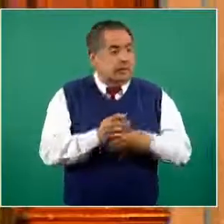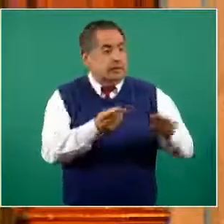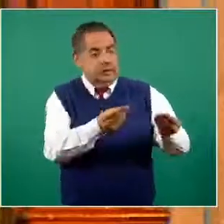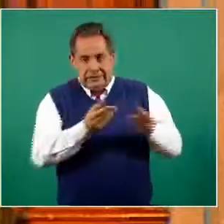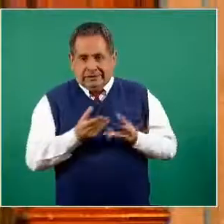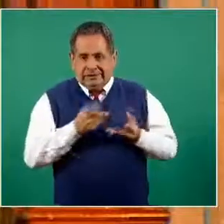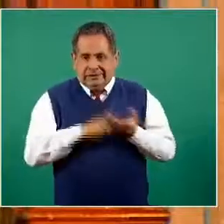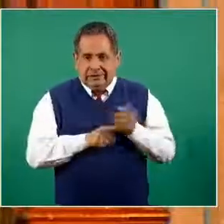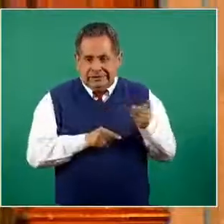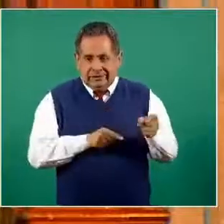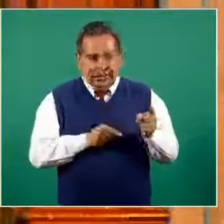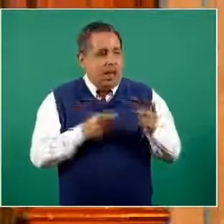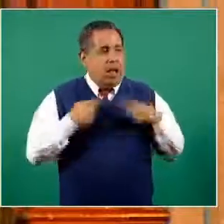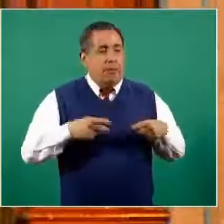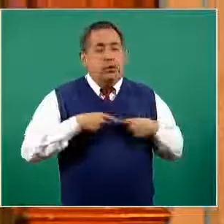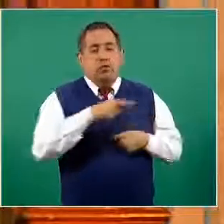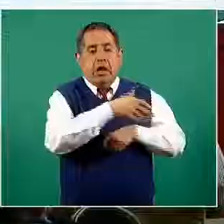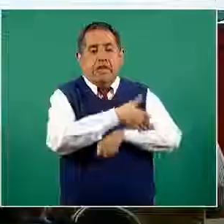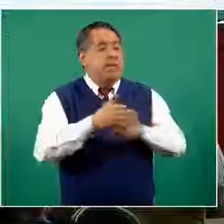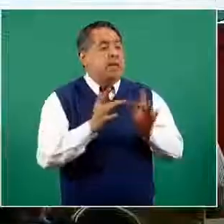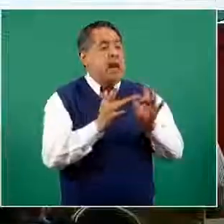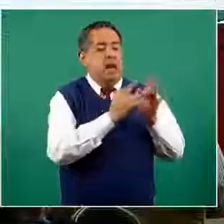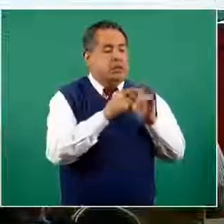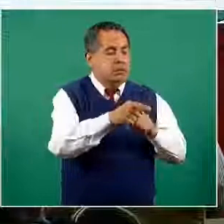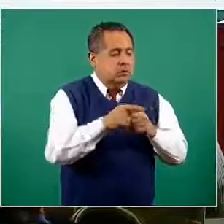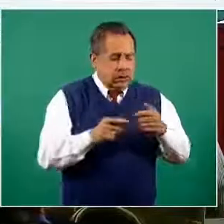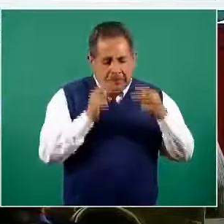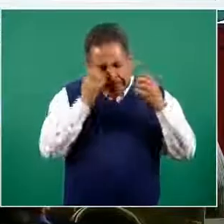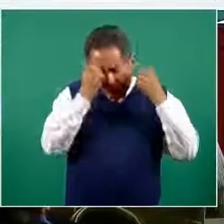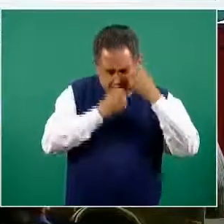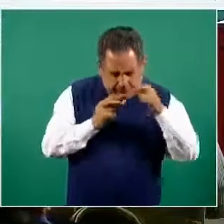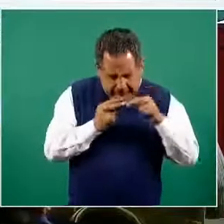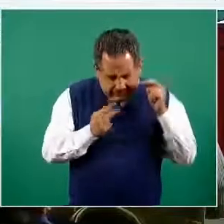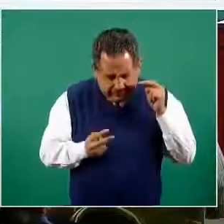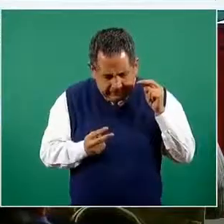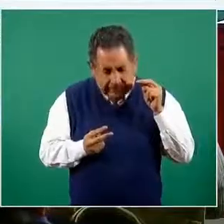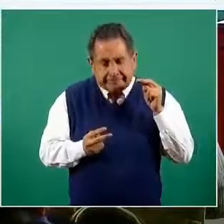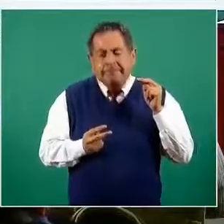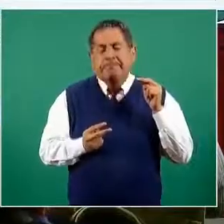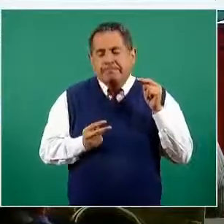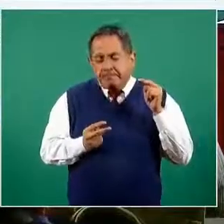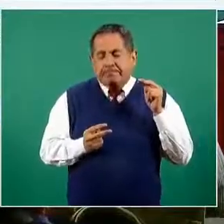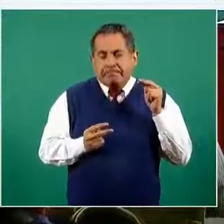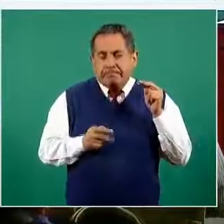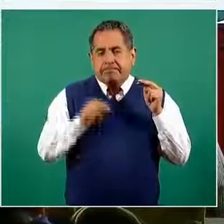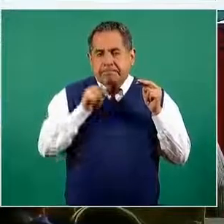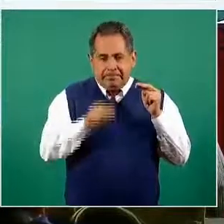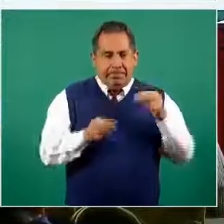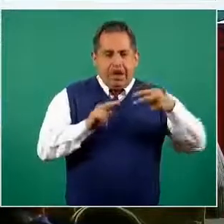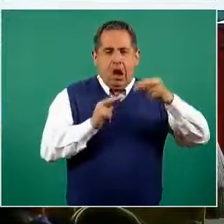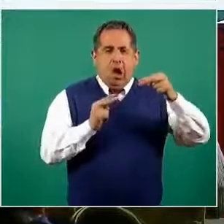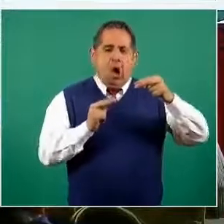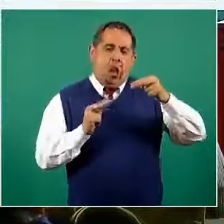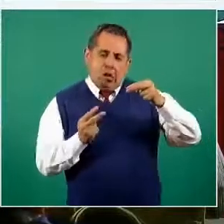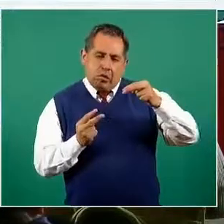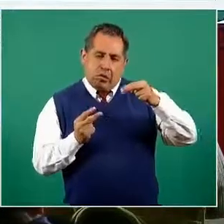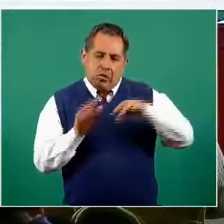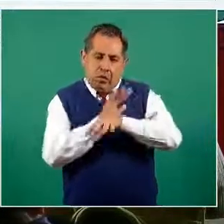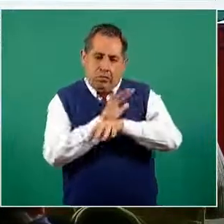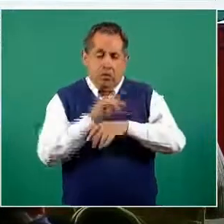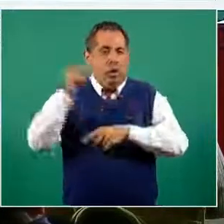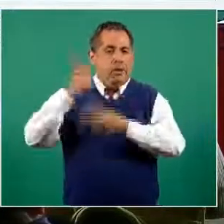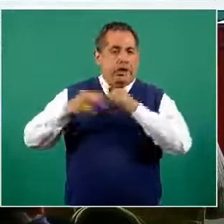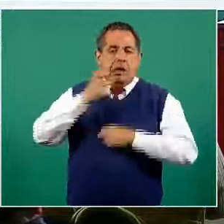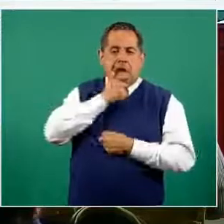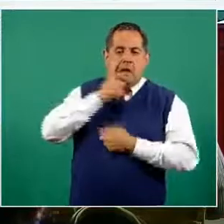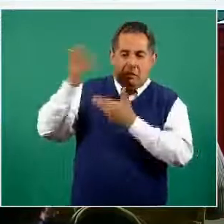los contactos de los familiares. Y ya podemos decir que esta mutación, que puede ser importada, ahora